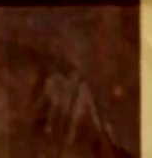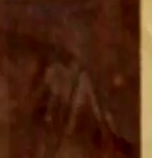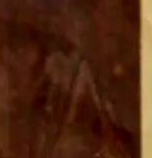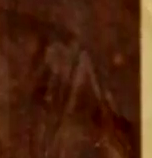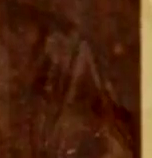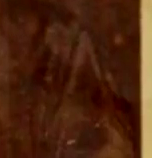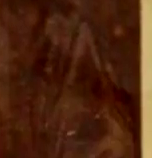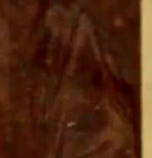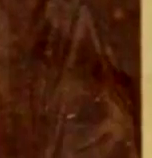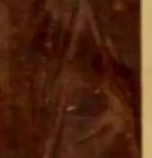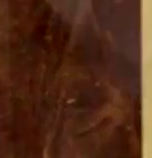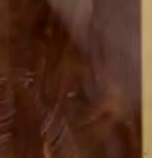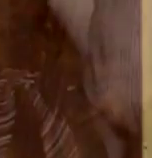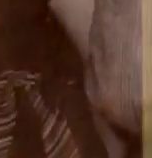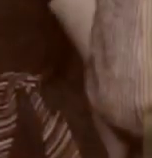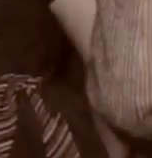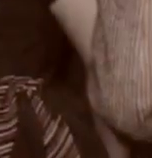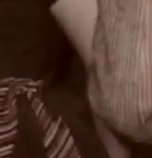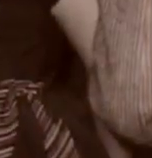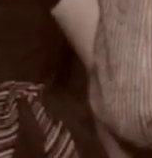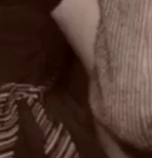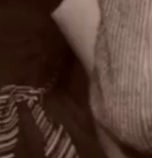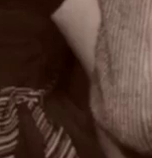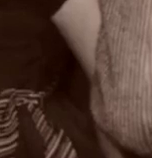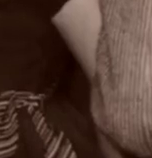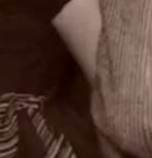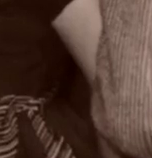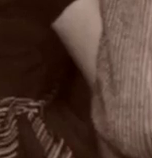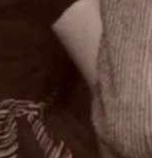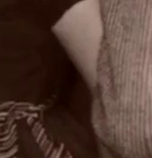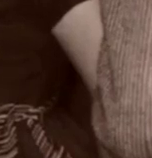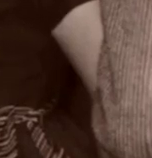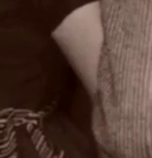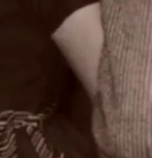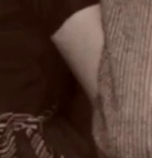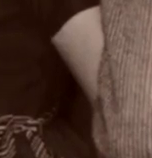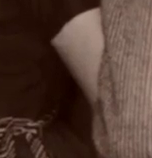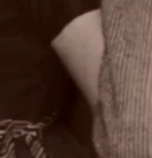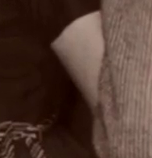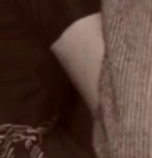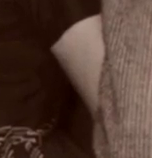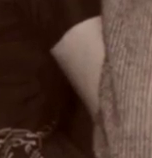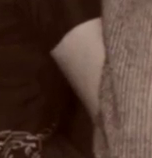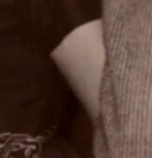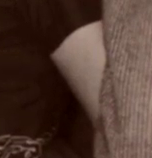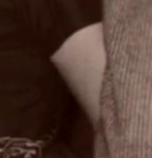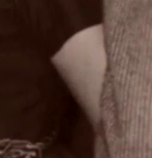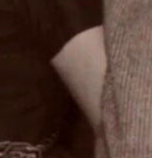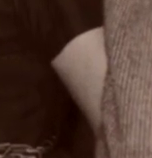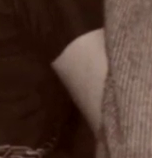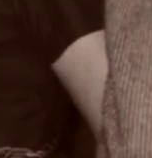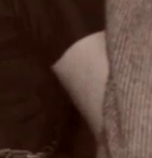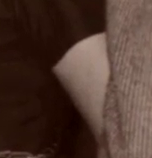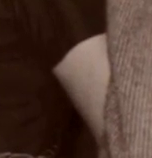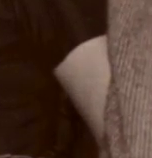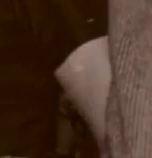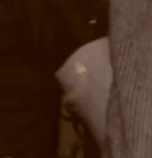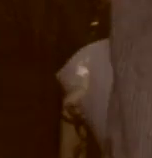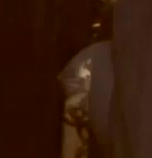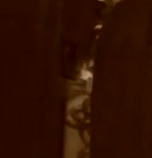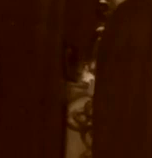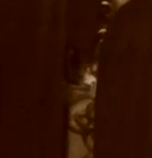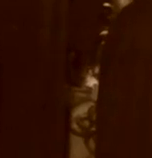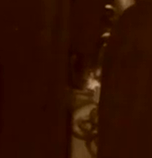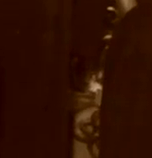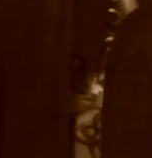de Escalafón. En 1984 presidió varias sesiones del Pleno con carácter de decano, función que